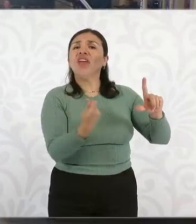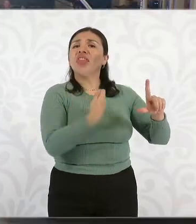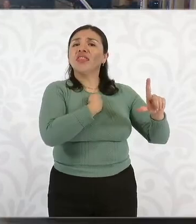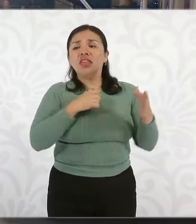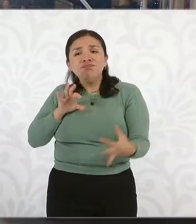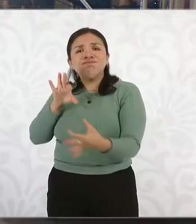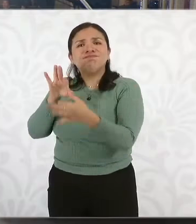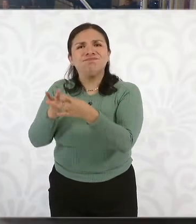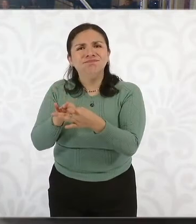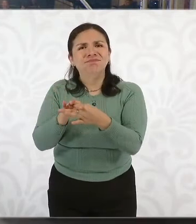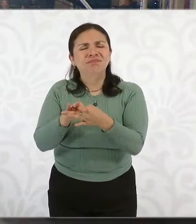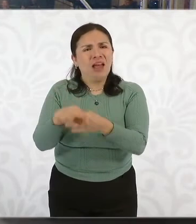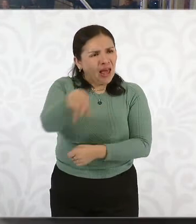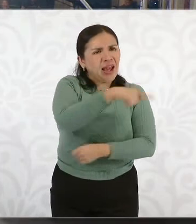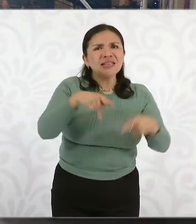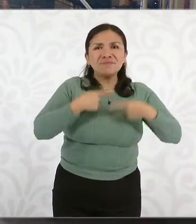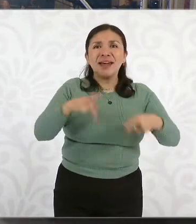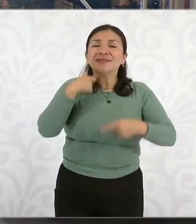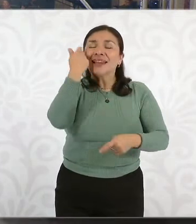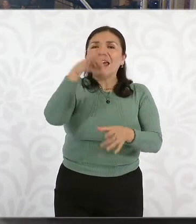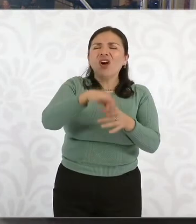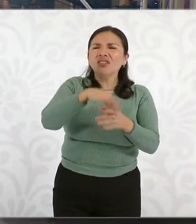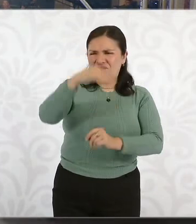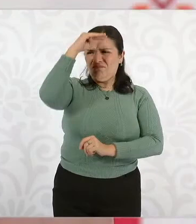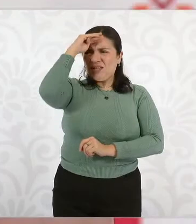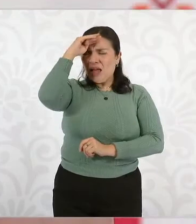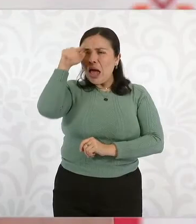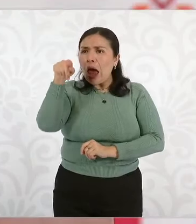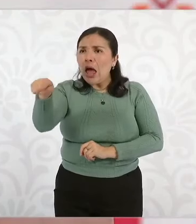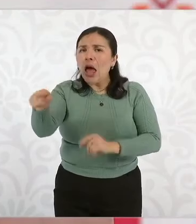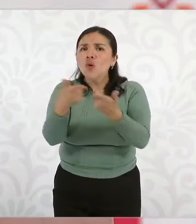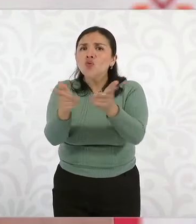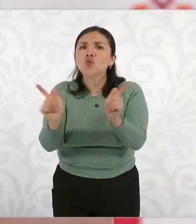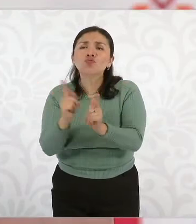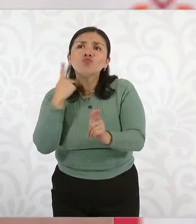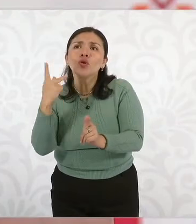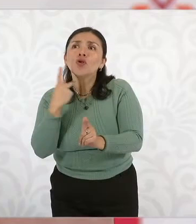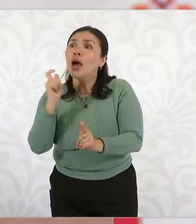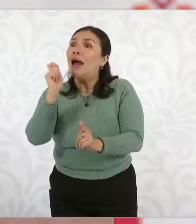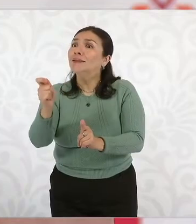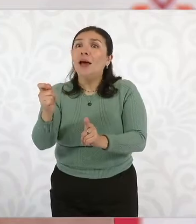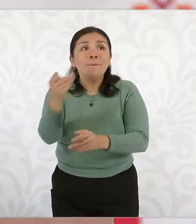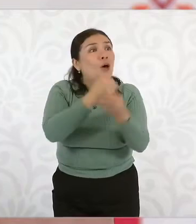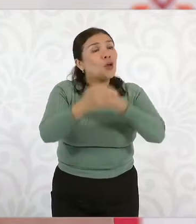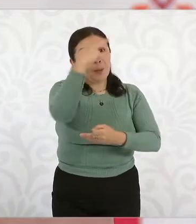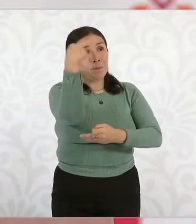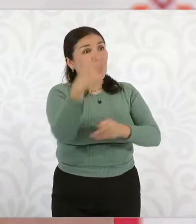que puede inducir al electorado a considerar que la organización representa al país en su